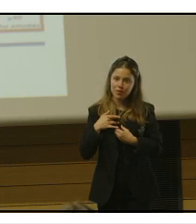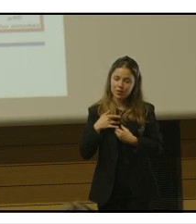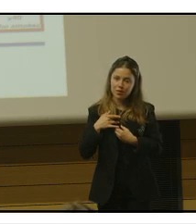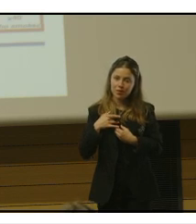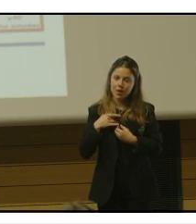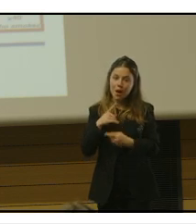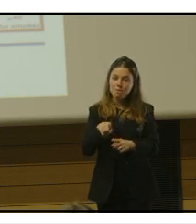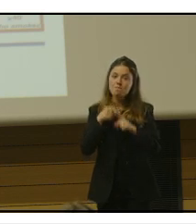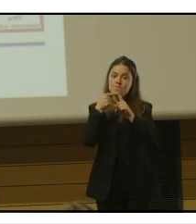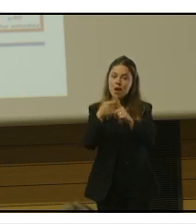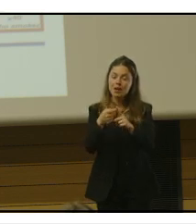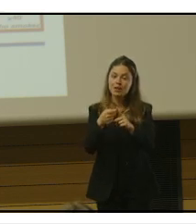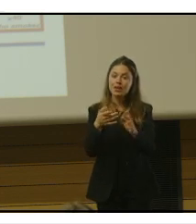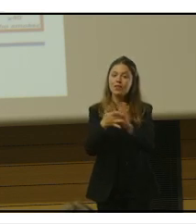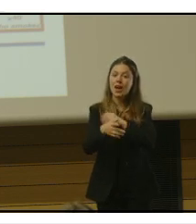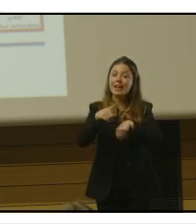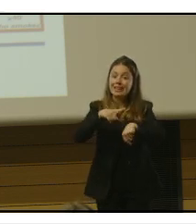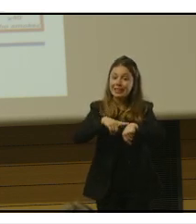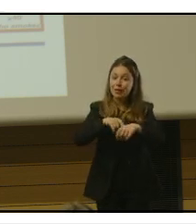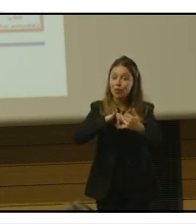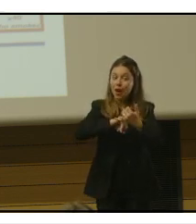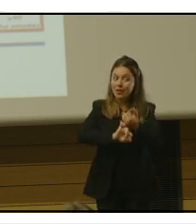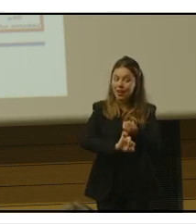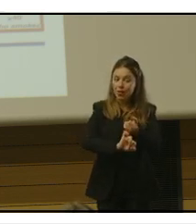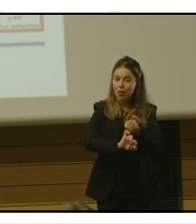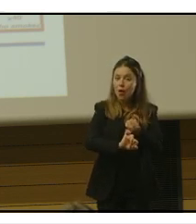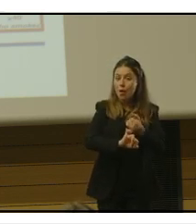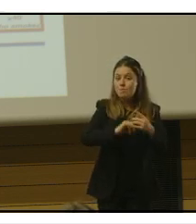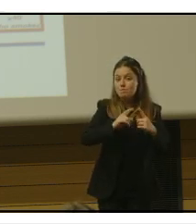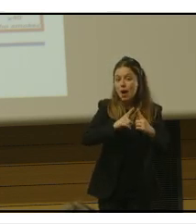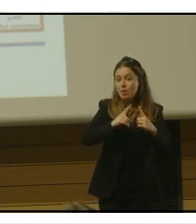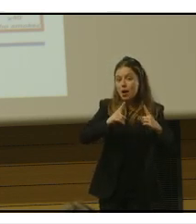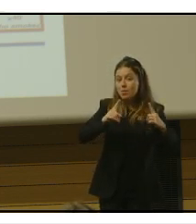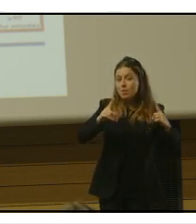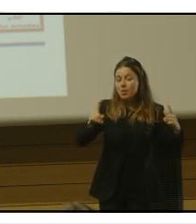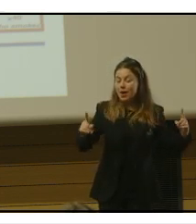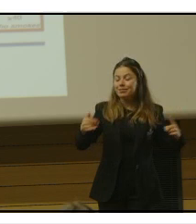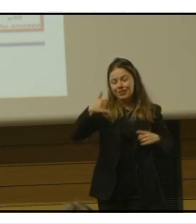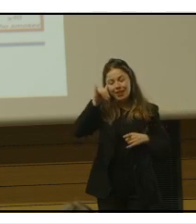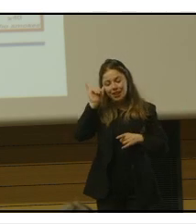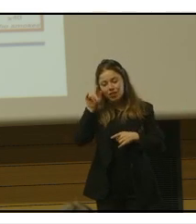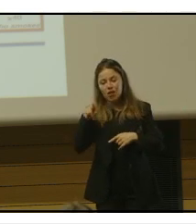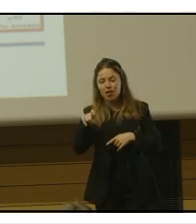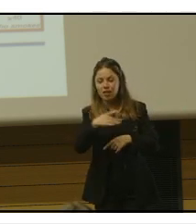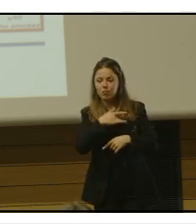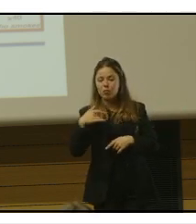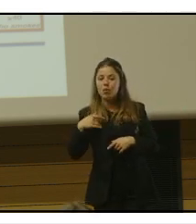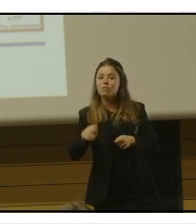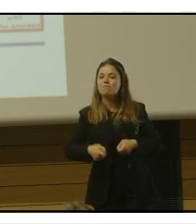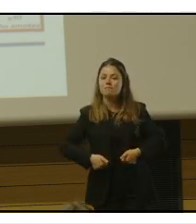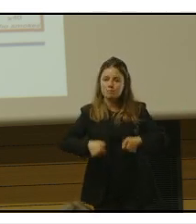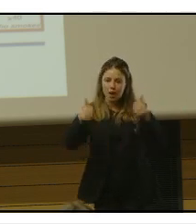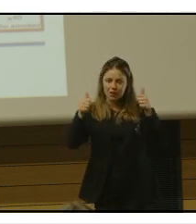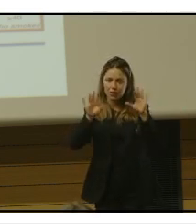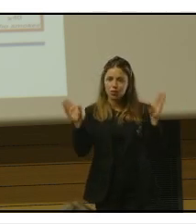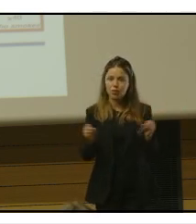medida que aumenta el tiempo que llevan casados, aumenta el riesgo de tener cáncer de pulmón. O sea, igual la conclusión es fácil. Si estás casada con un